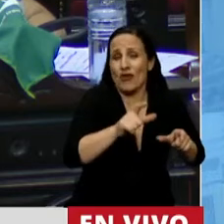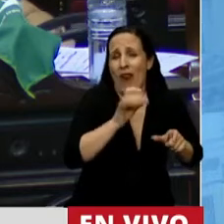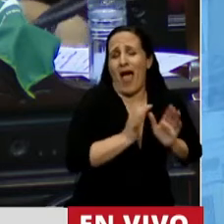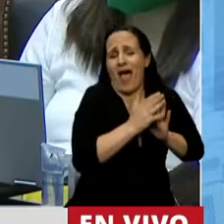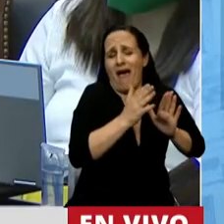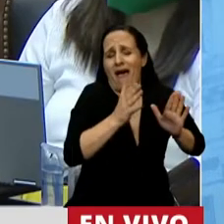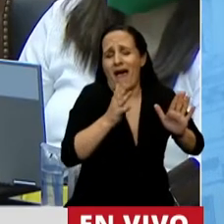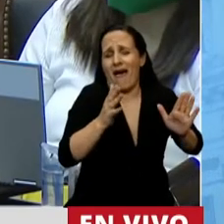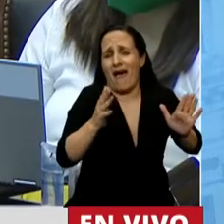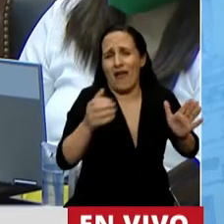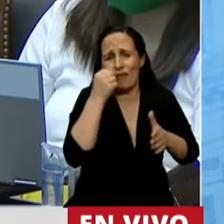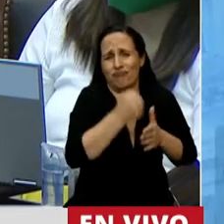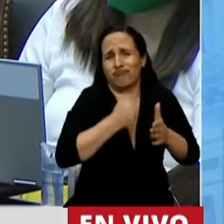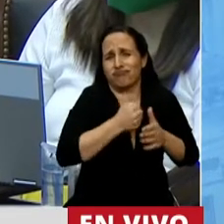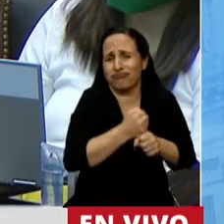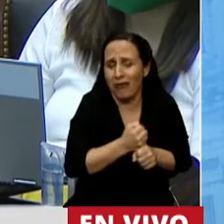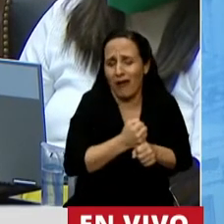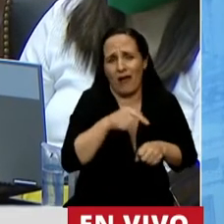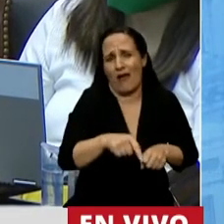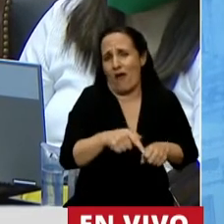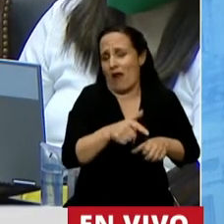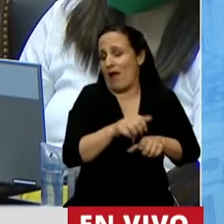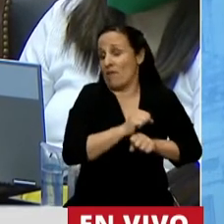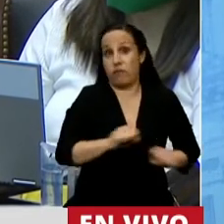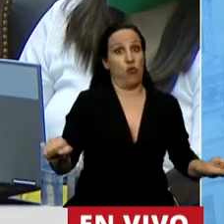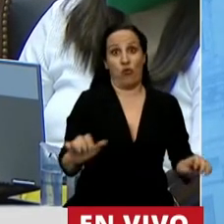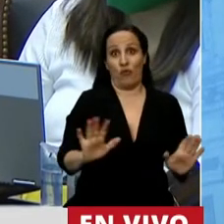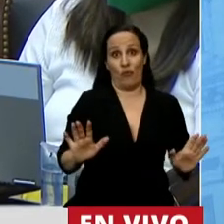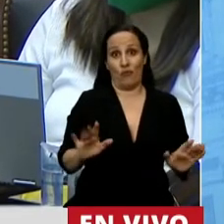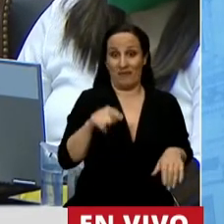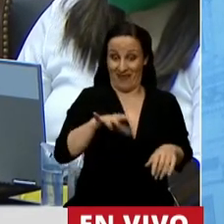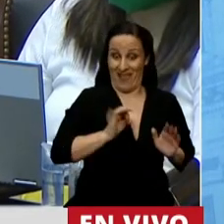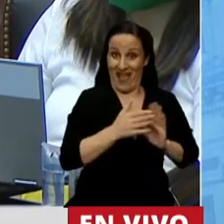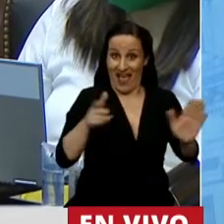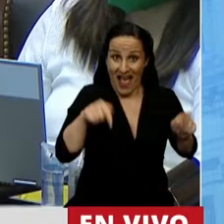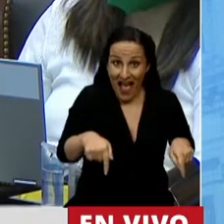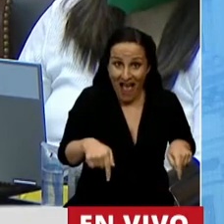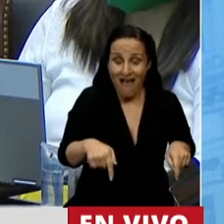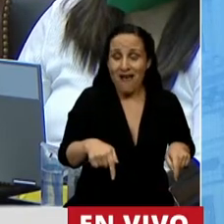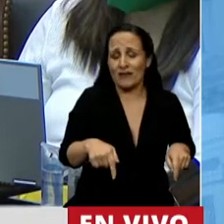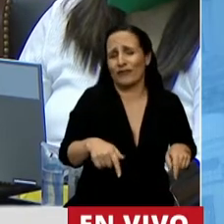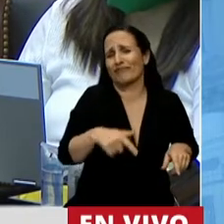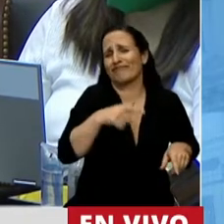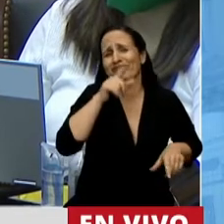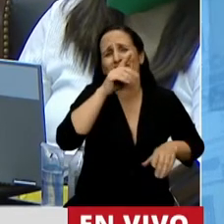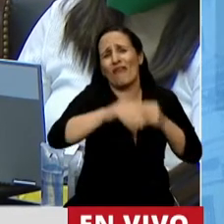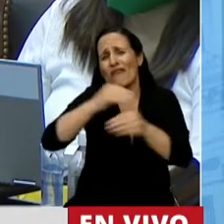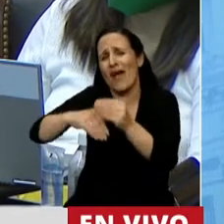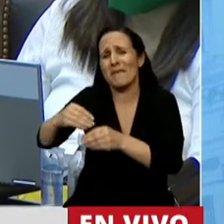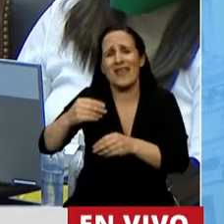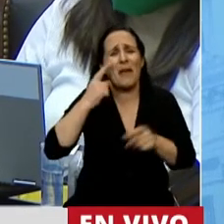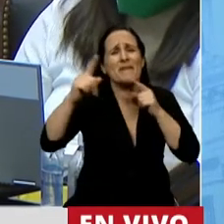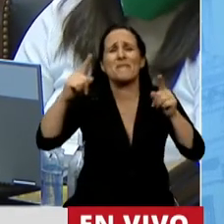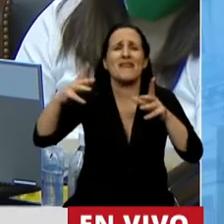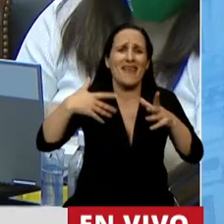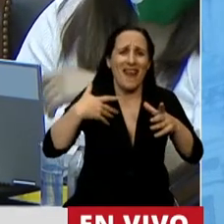trabajo incansable. Presidente, el 2020 es el año en que miles de familias estuvieron separadas,